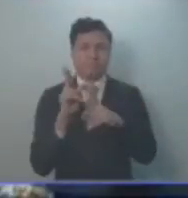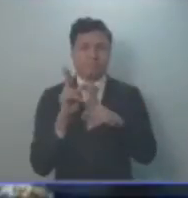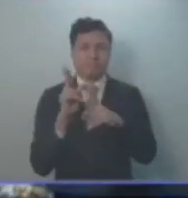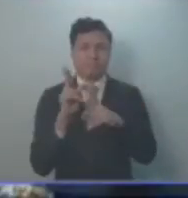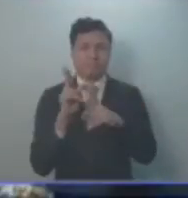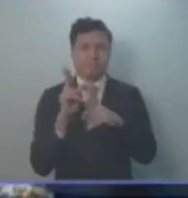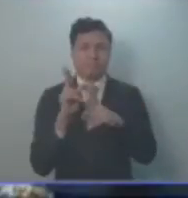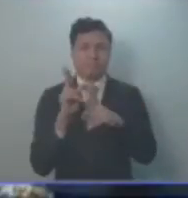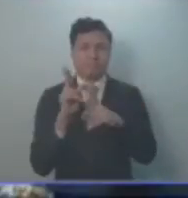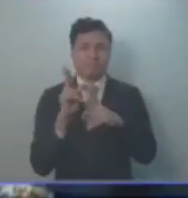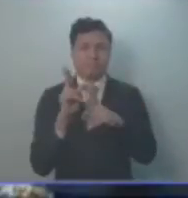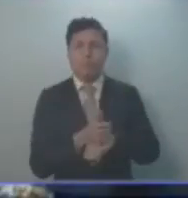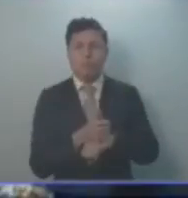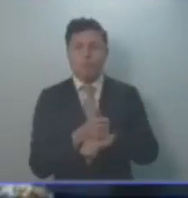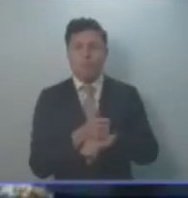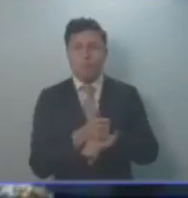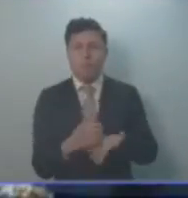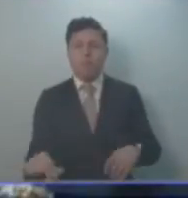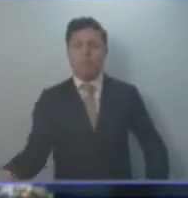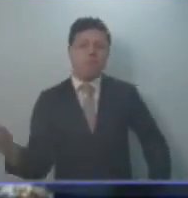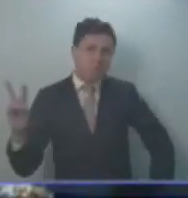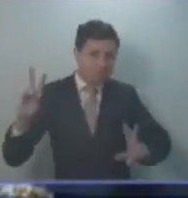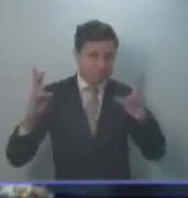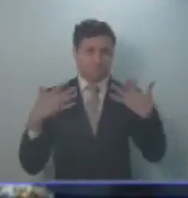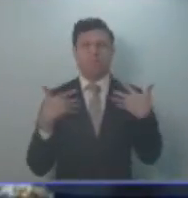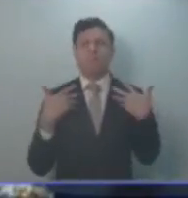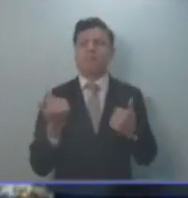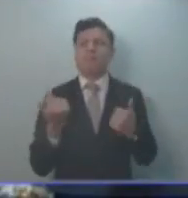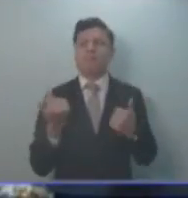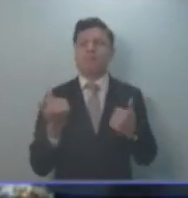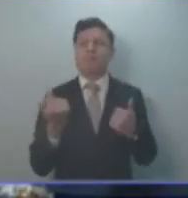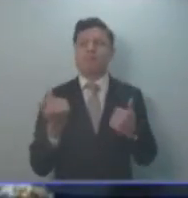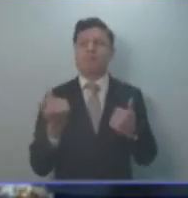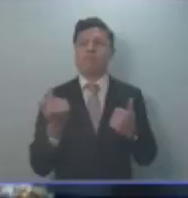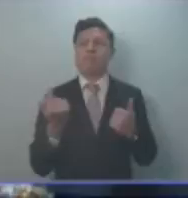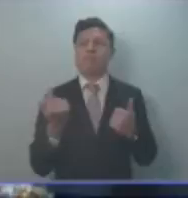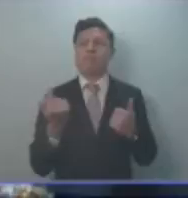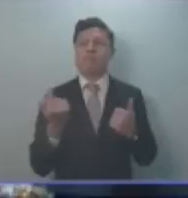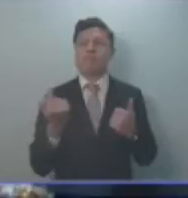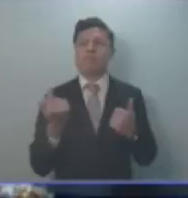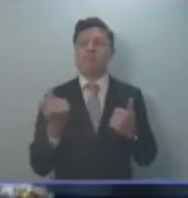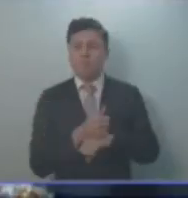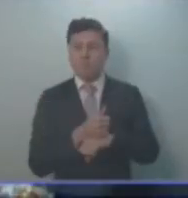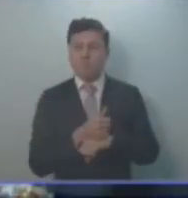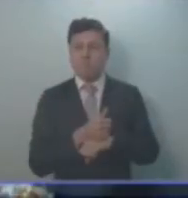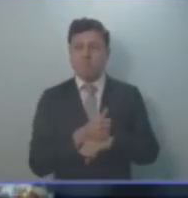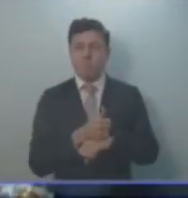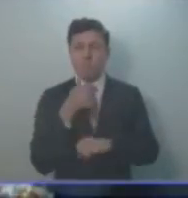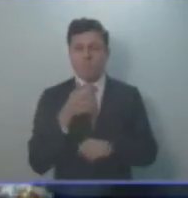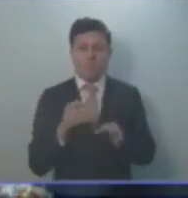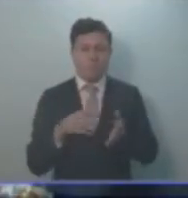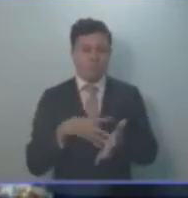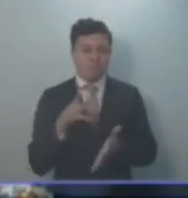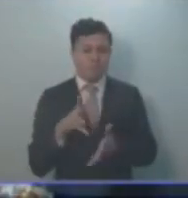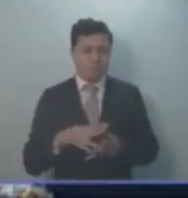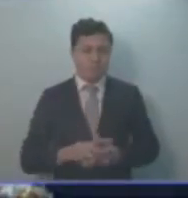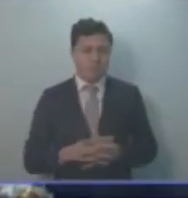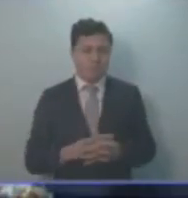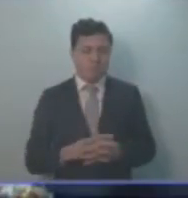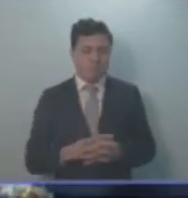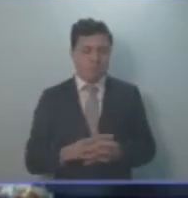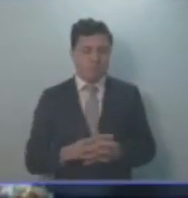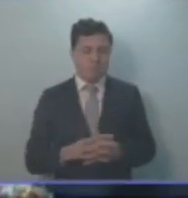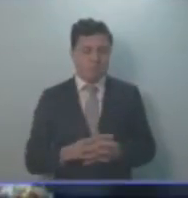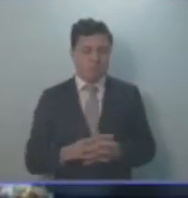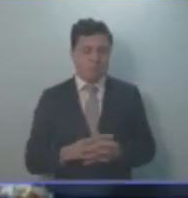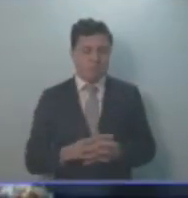primaria establece que la salud de los habitantes de la República constituye un bien público. El Estado